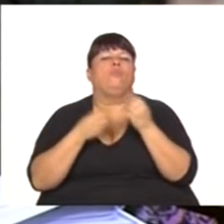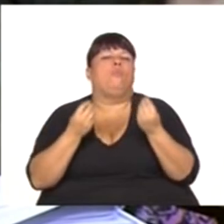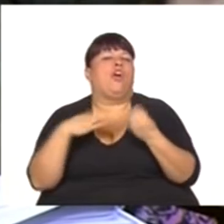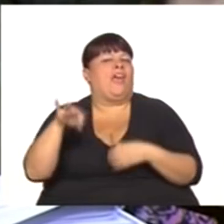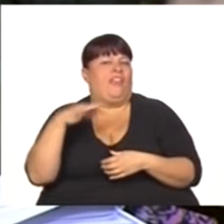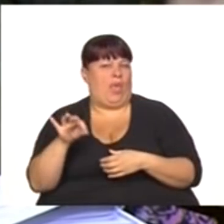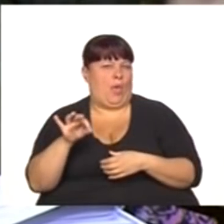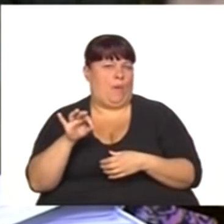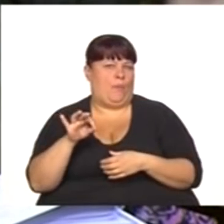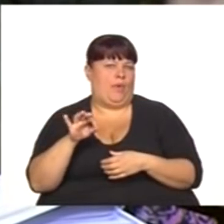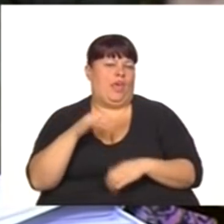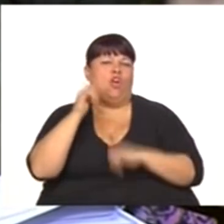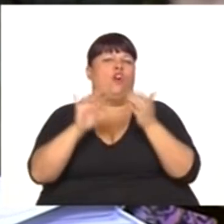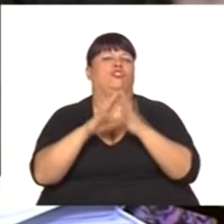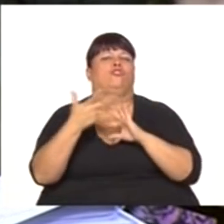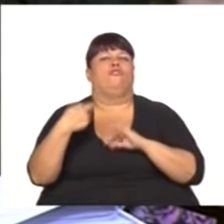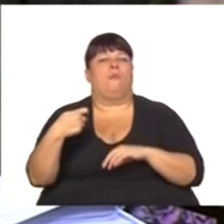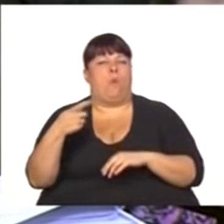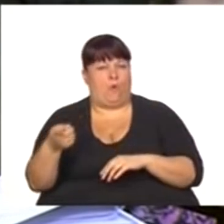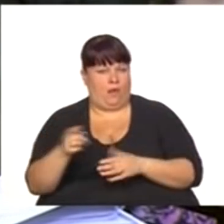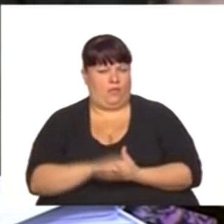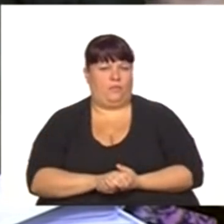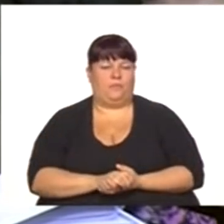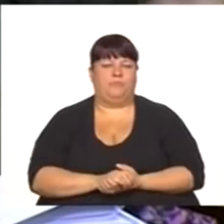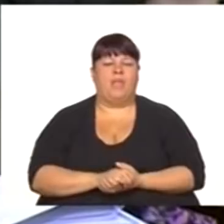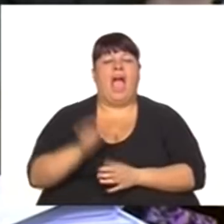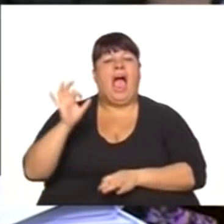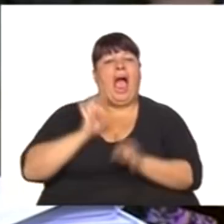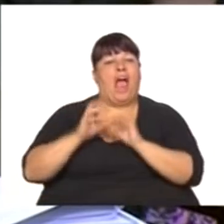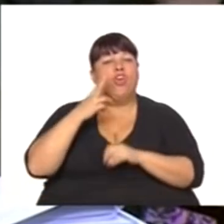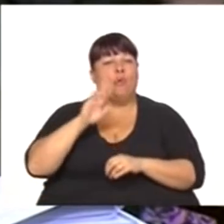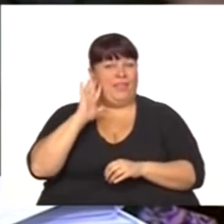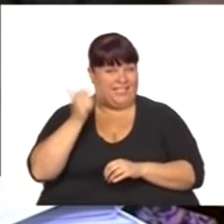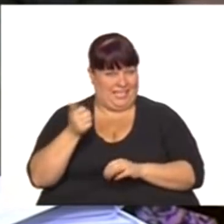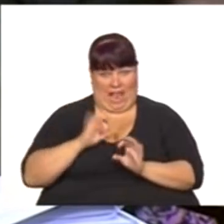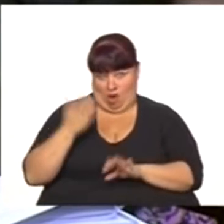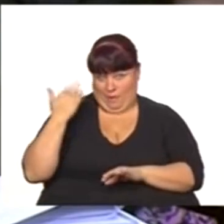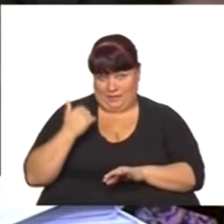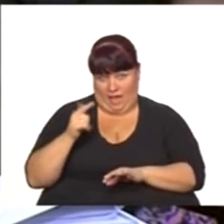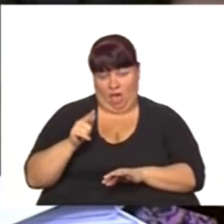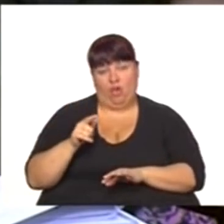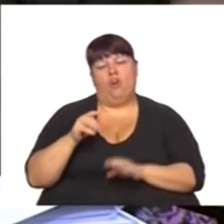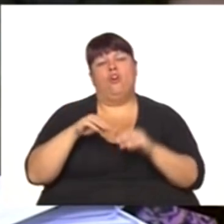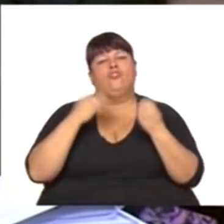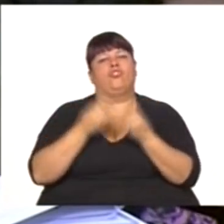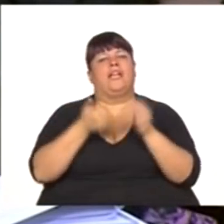hay que hablar del sistema previsional. En el año 2016, el año pasado,